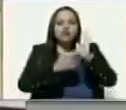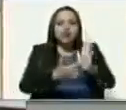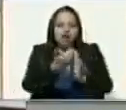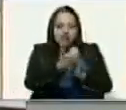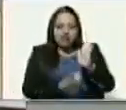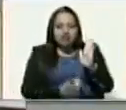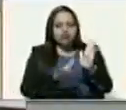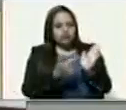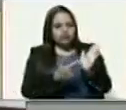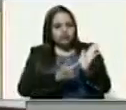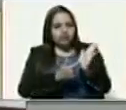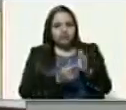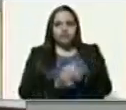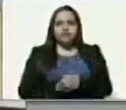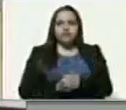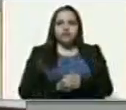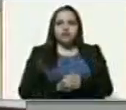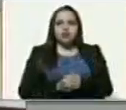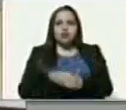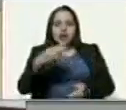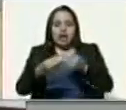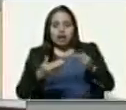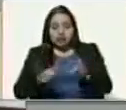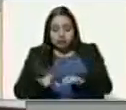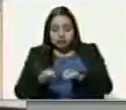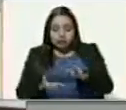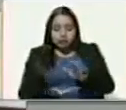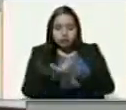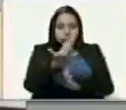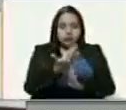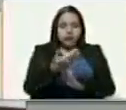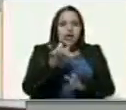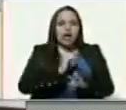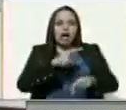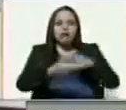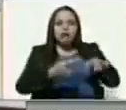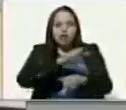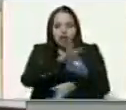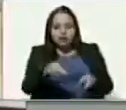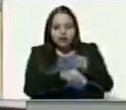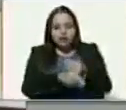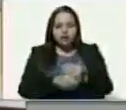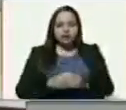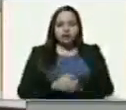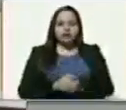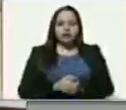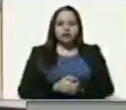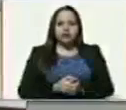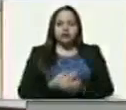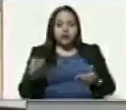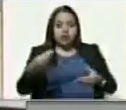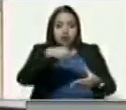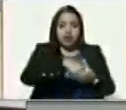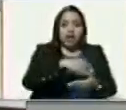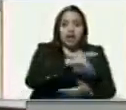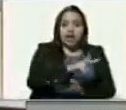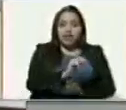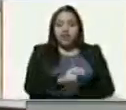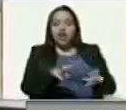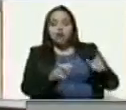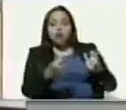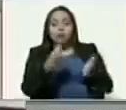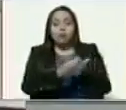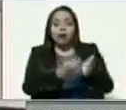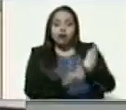factura, bien sea a través de las máquinas fiscalizadoras que están en un proceso de ajustes de incorporarle este nuevo